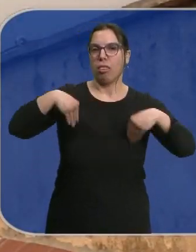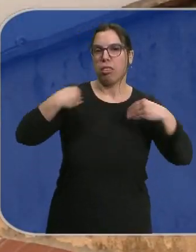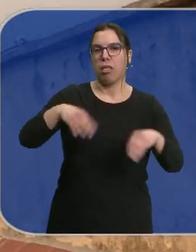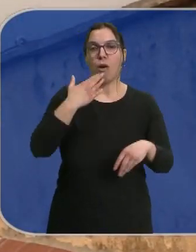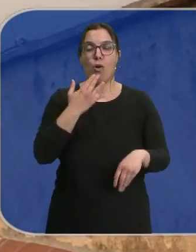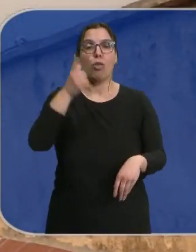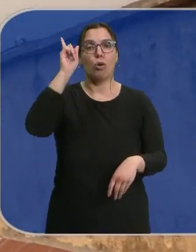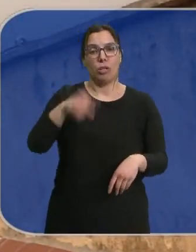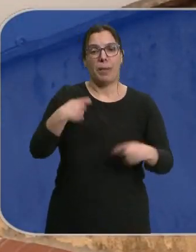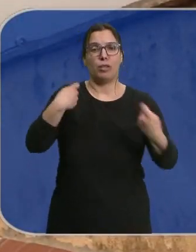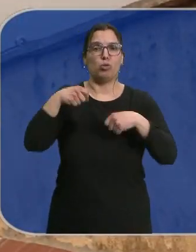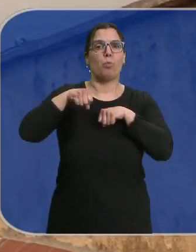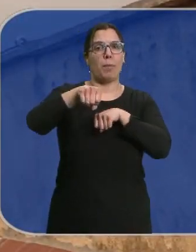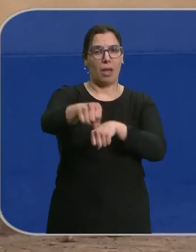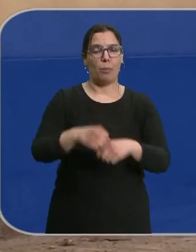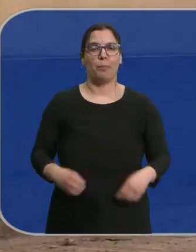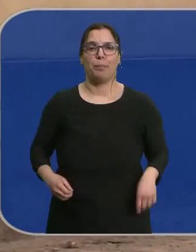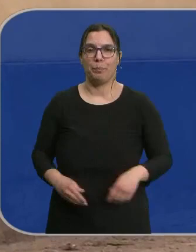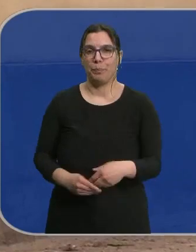recreo o incluso en supermercados.